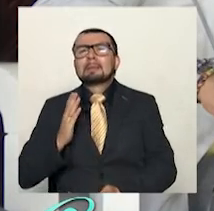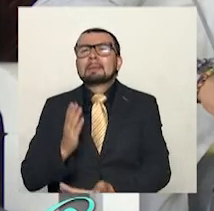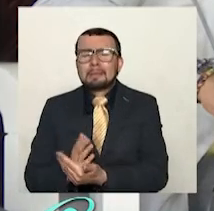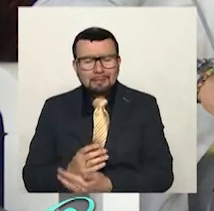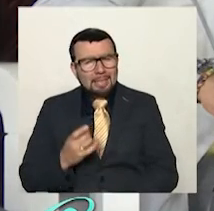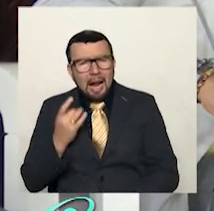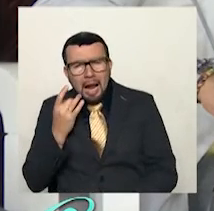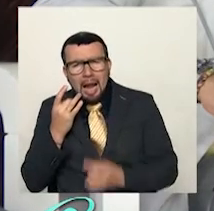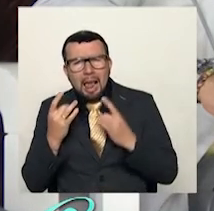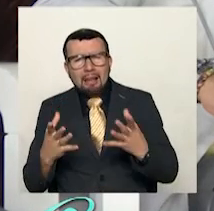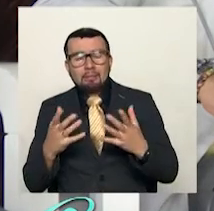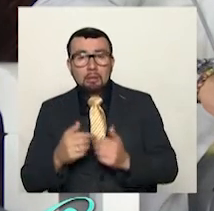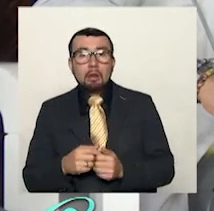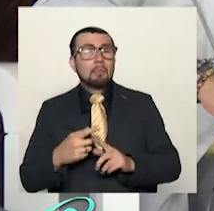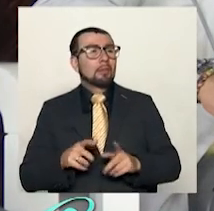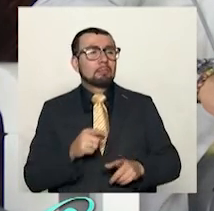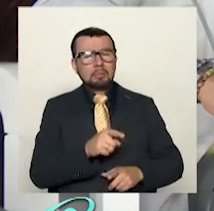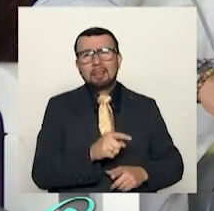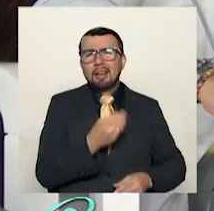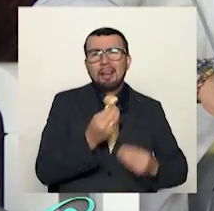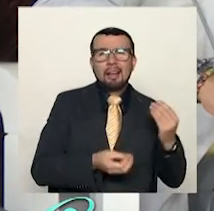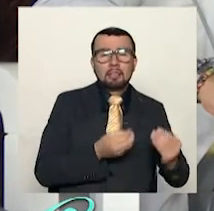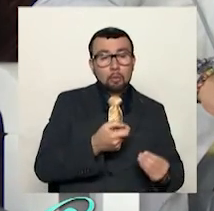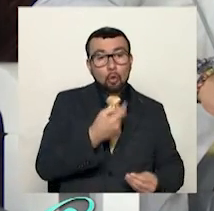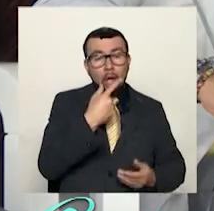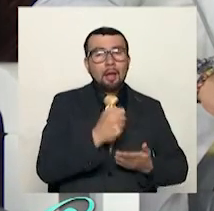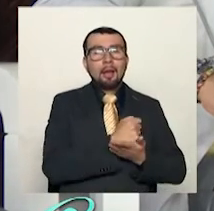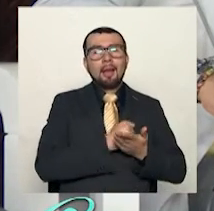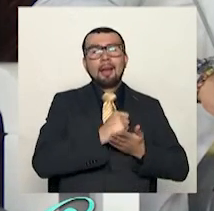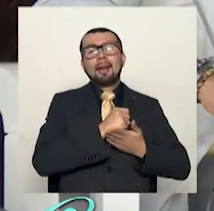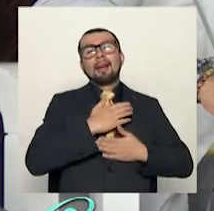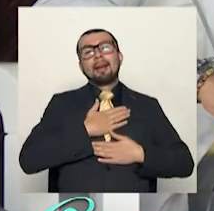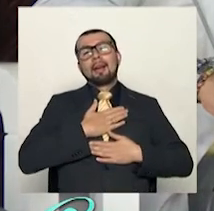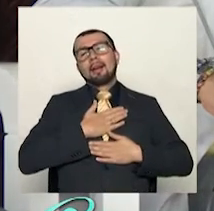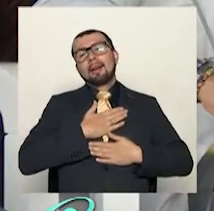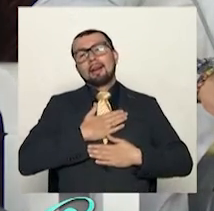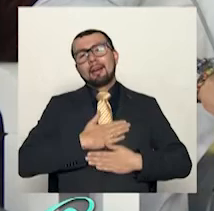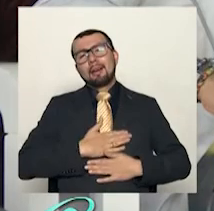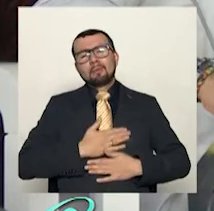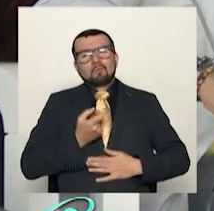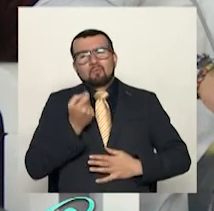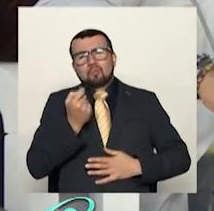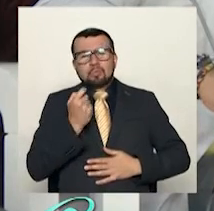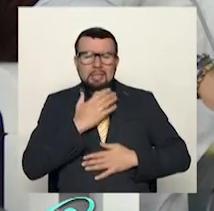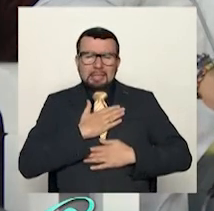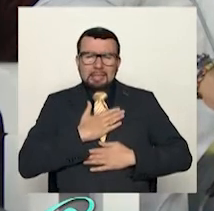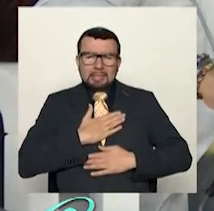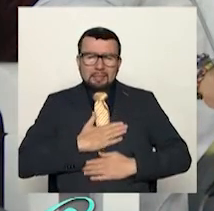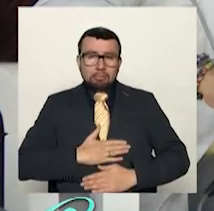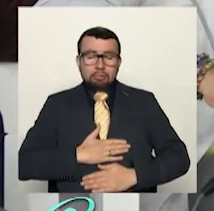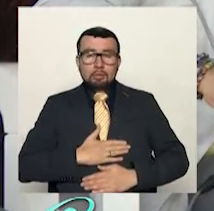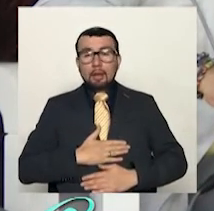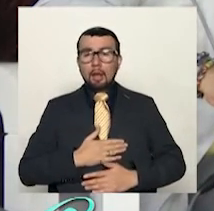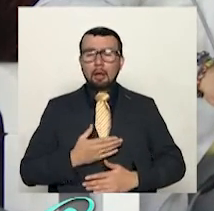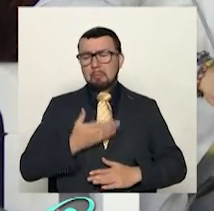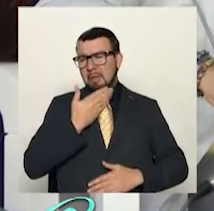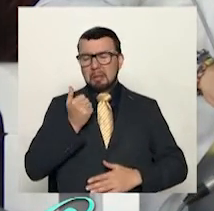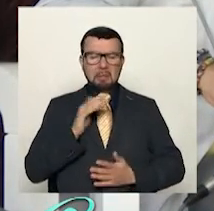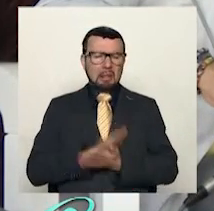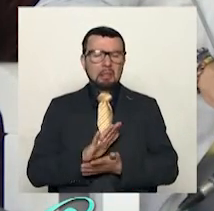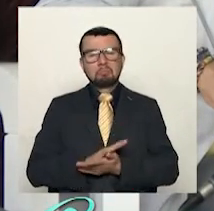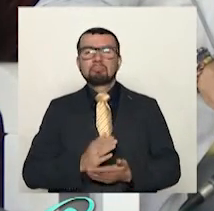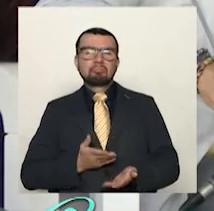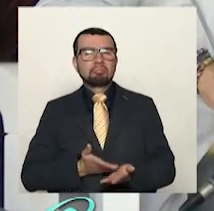pero muchas veces prefieren tomar la famosa buscapina o el antiespasmódico que tengan de mano, lo cual va a hacer que el dolor sea menos intenso y lo toleren durante mucho más